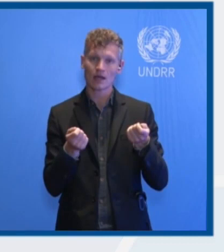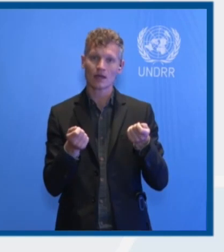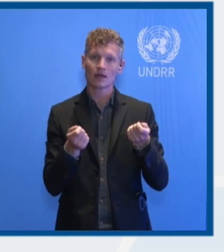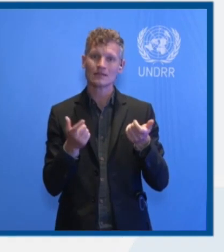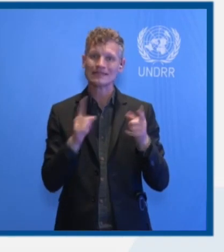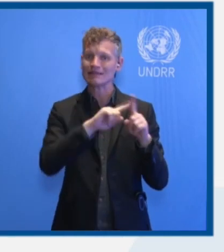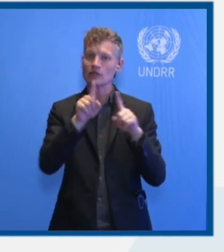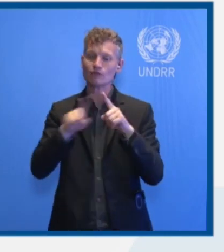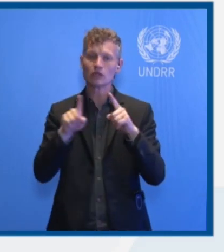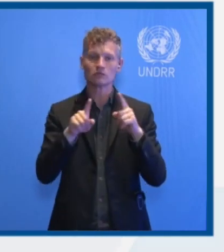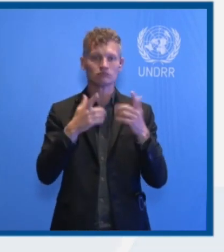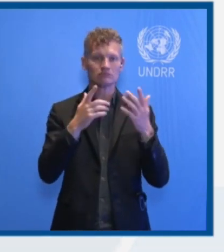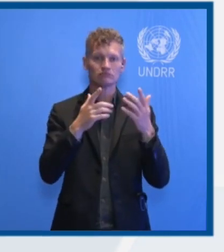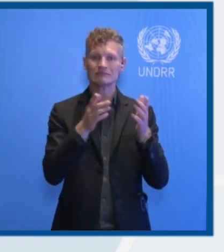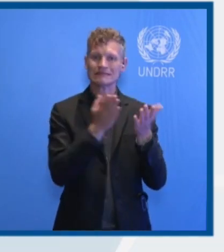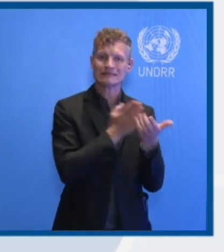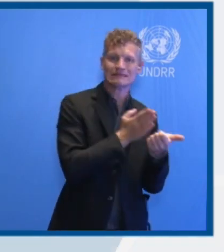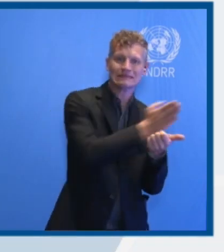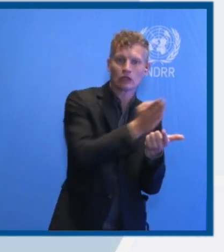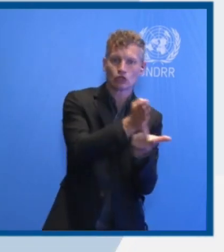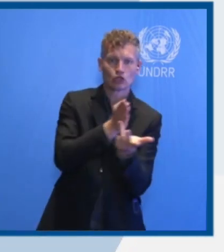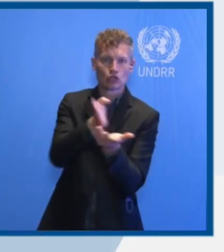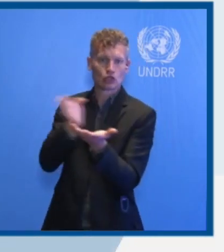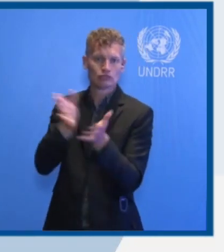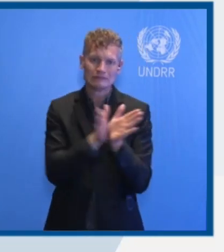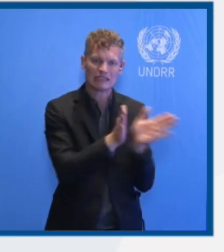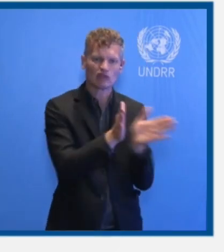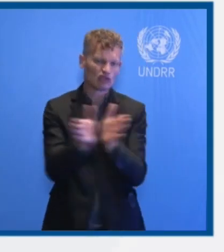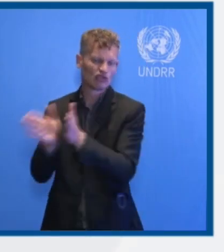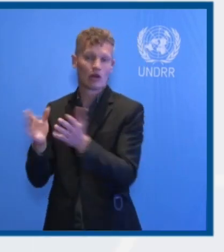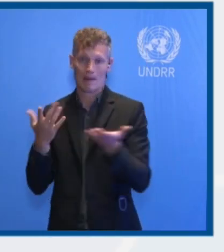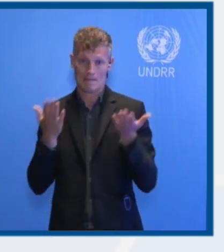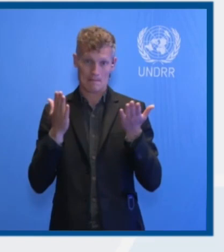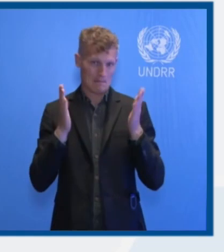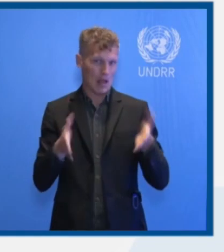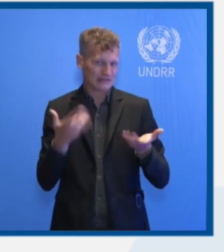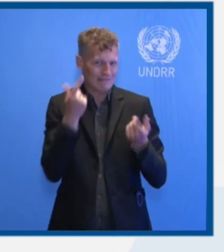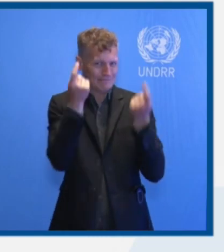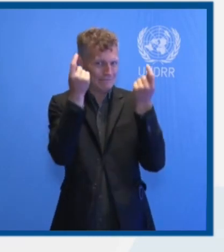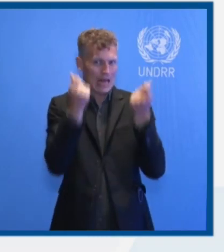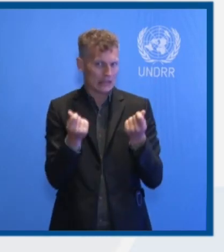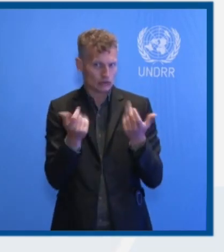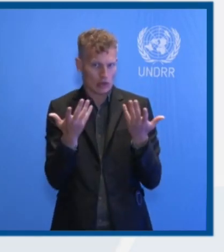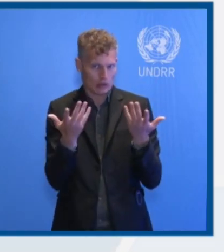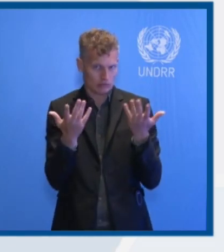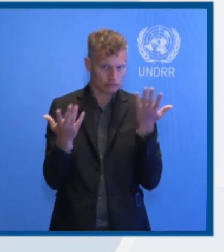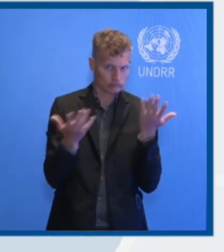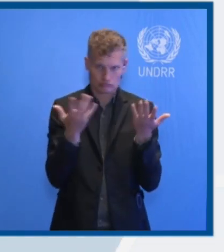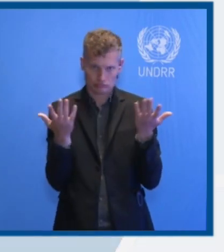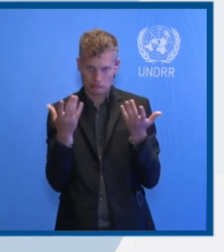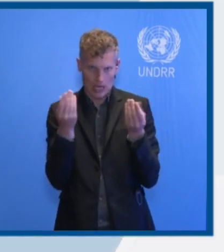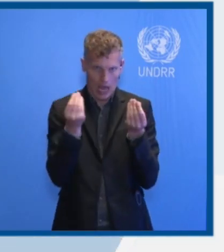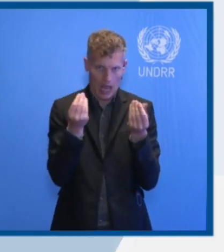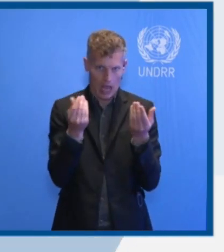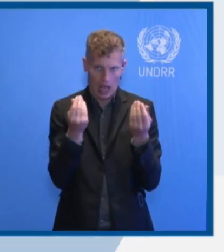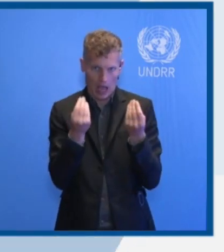para facilitar el financiamiento de las NBS, es decir, en Colombia tenemos 2 alternativas. Los sectores productivos pagan